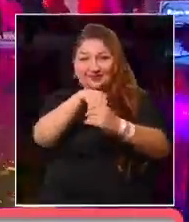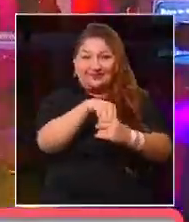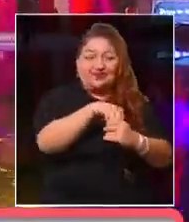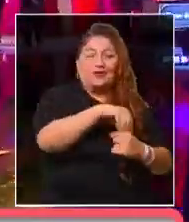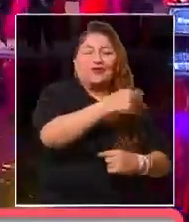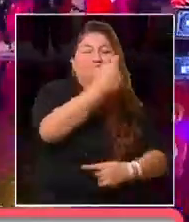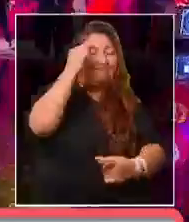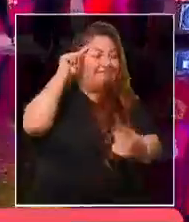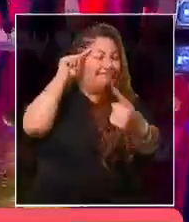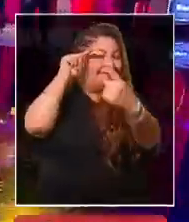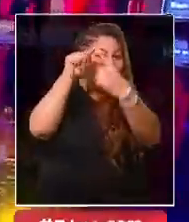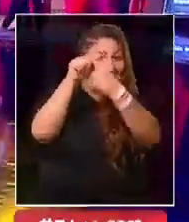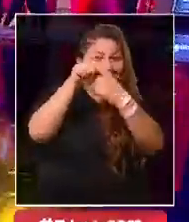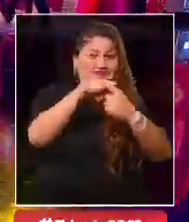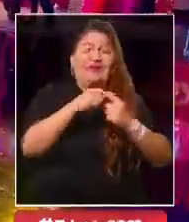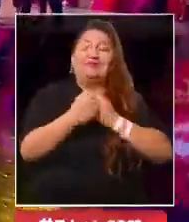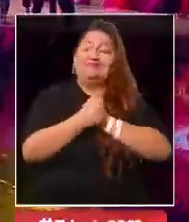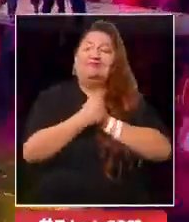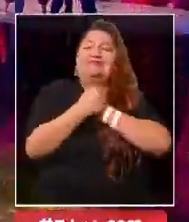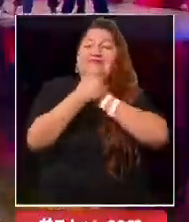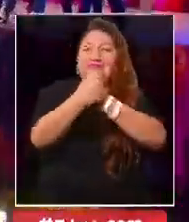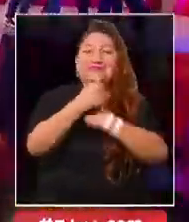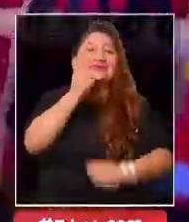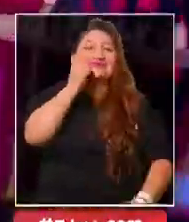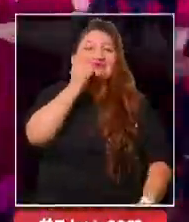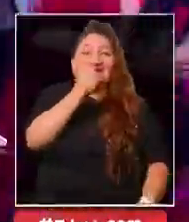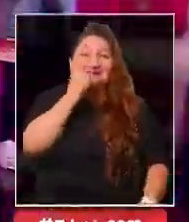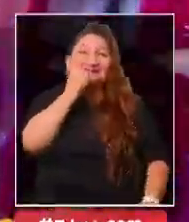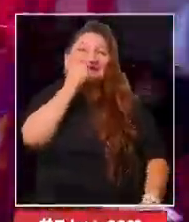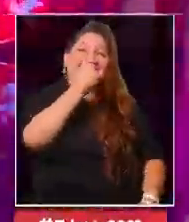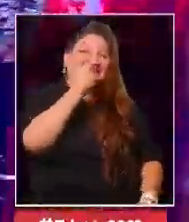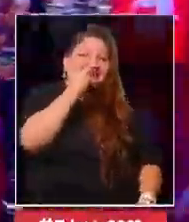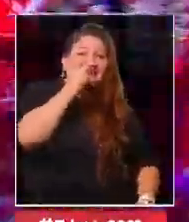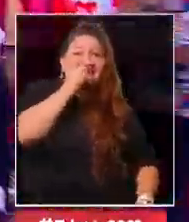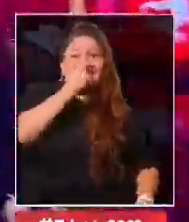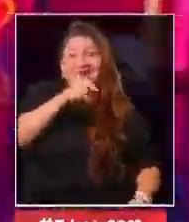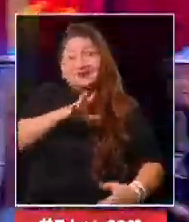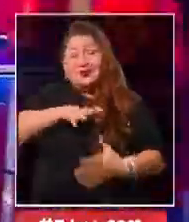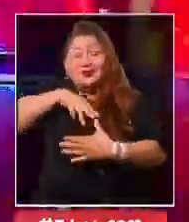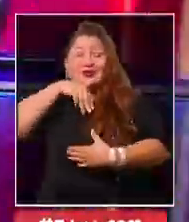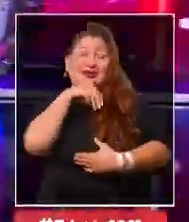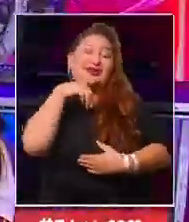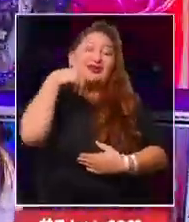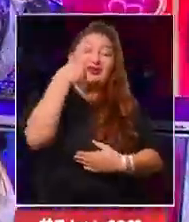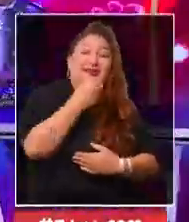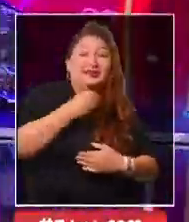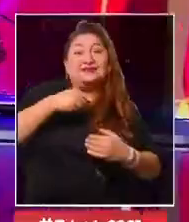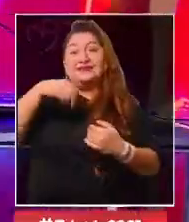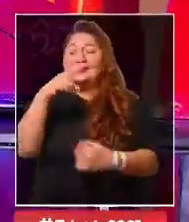destino. Con amor todos los días. Levántate, tu alma está viva.